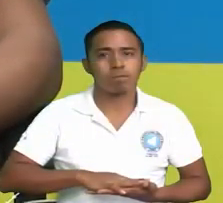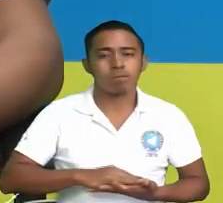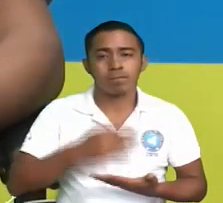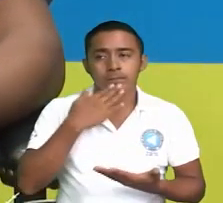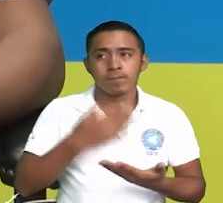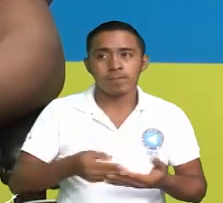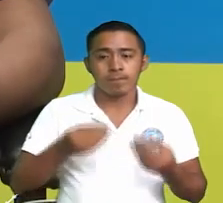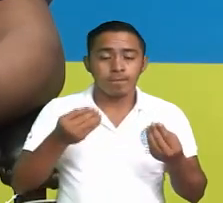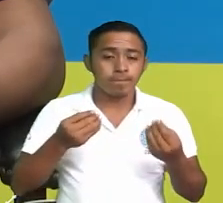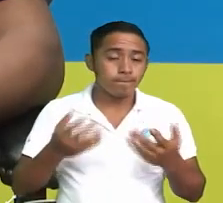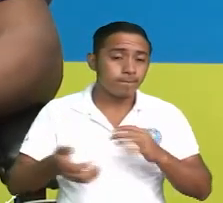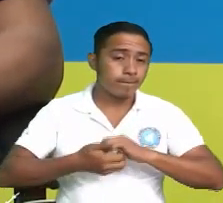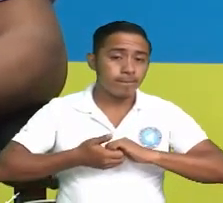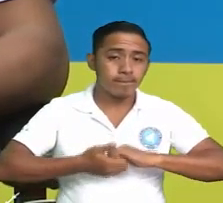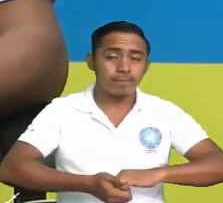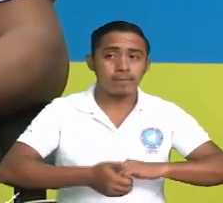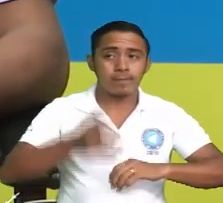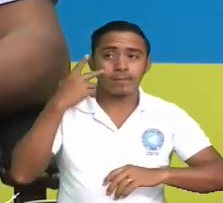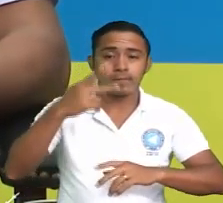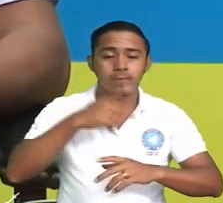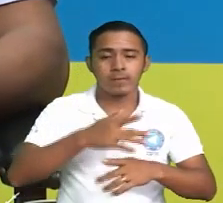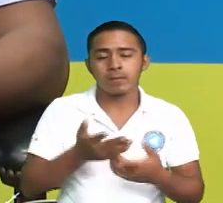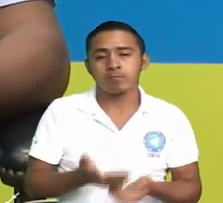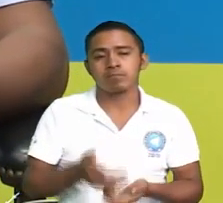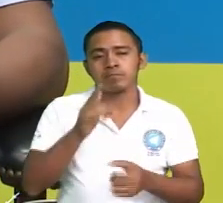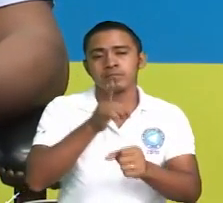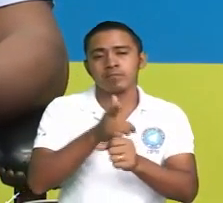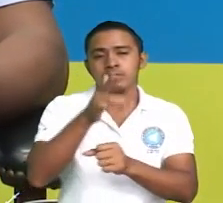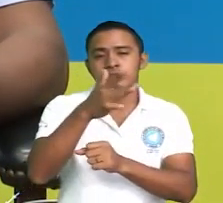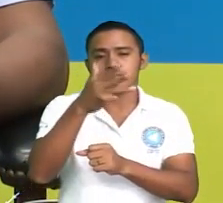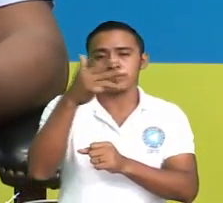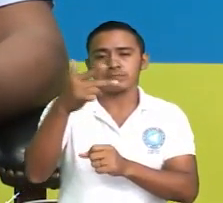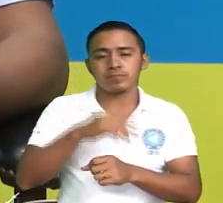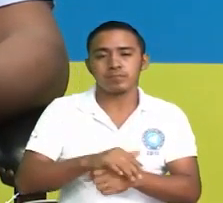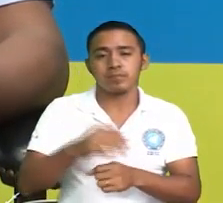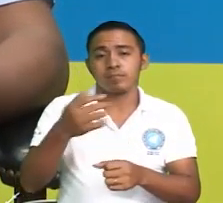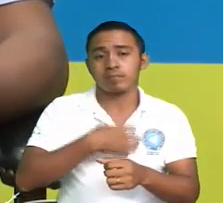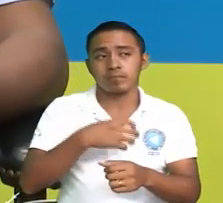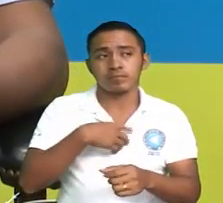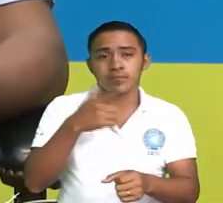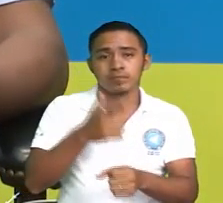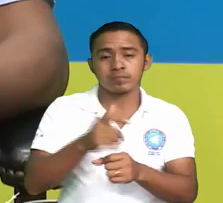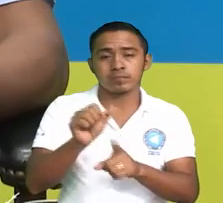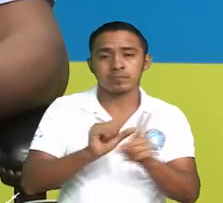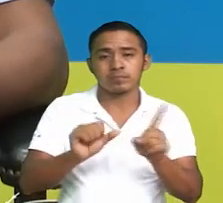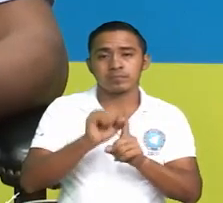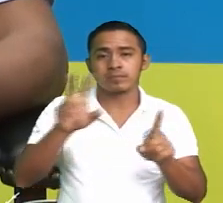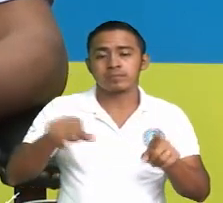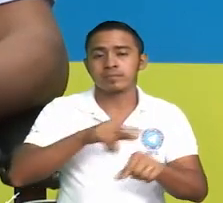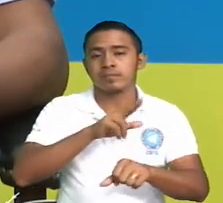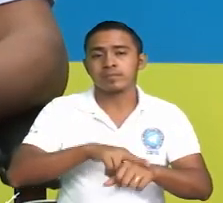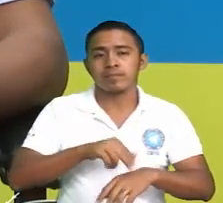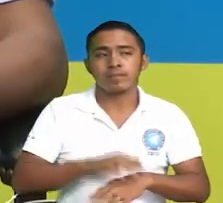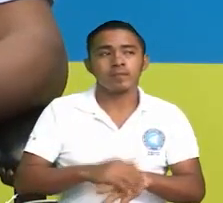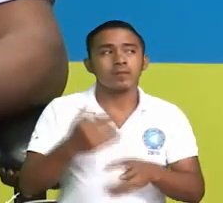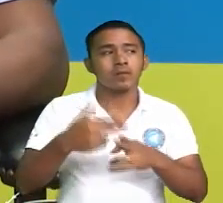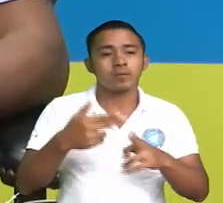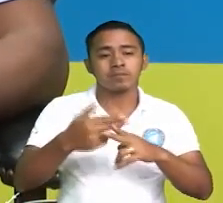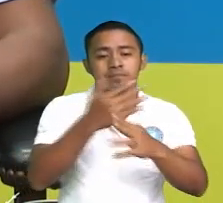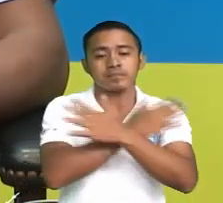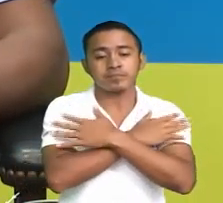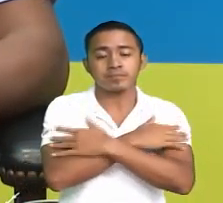Muchas gracias, amigos televidentes, por su fiel sintonía. El canal 98, el canal parlamentario, el canal de la Asamblea Nacional. Les saluda